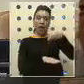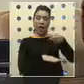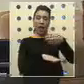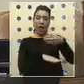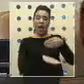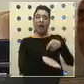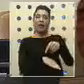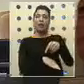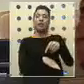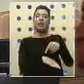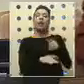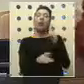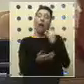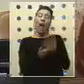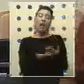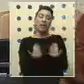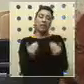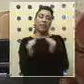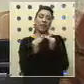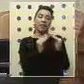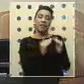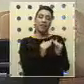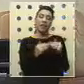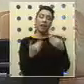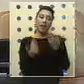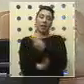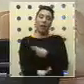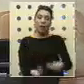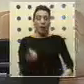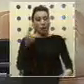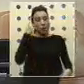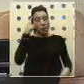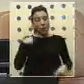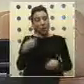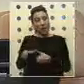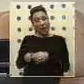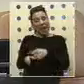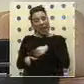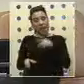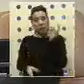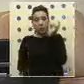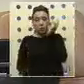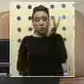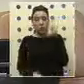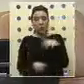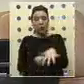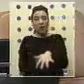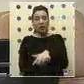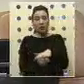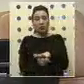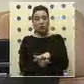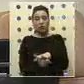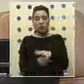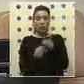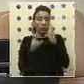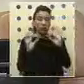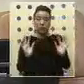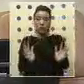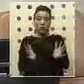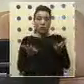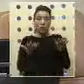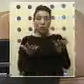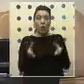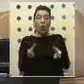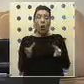que tiene necesidades de viviendas sociales. Sin embargo, junto con mi equipo nos hemos enterado de una situación que la verdad nos sorprende.